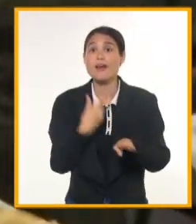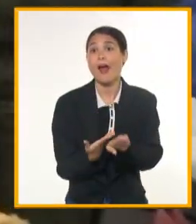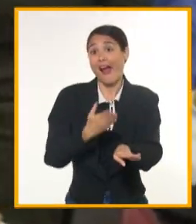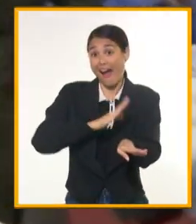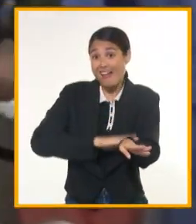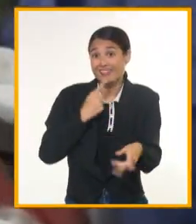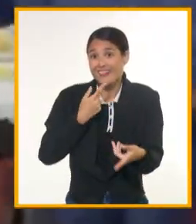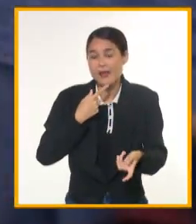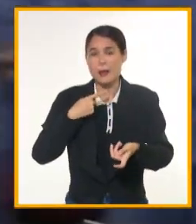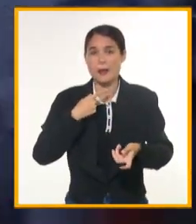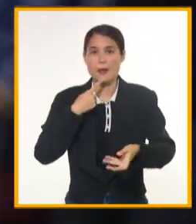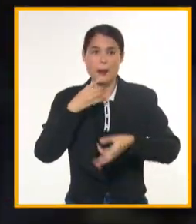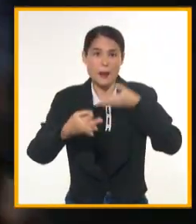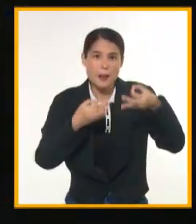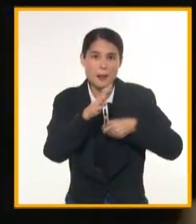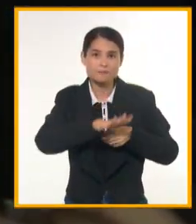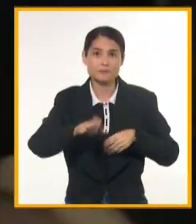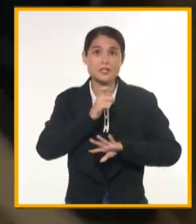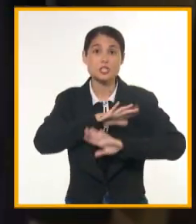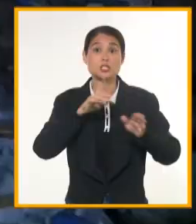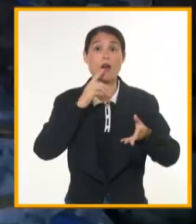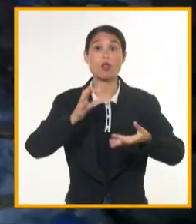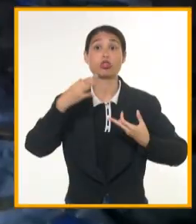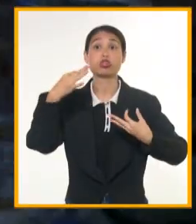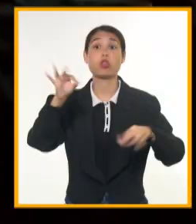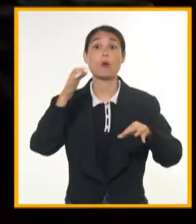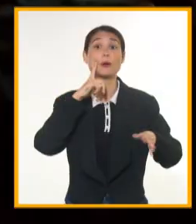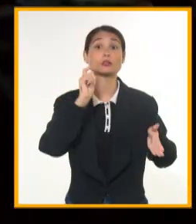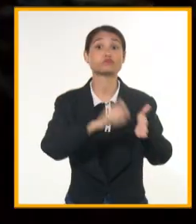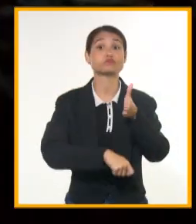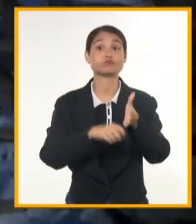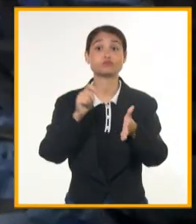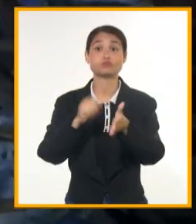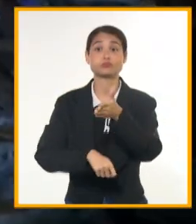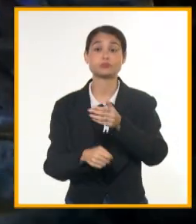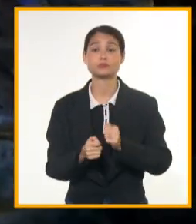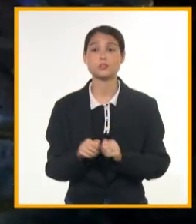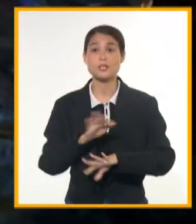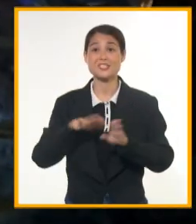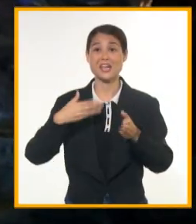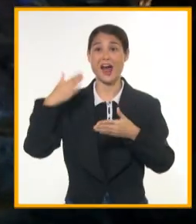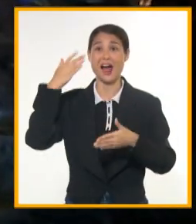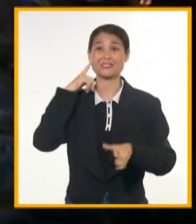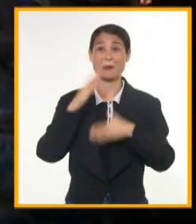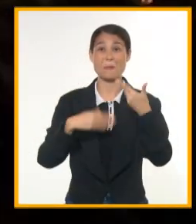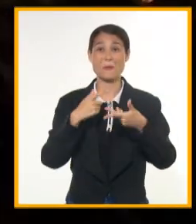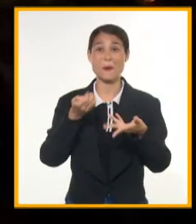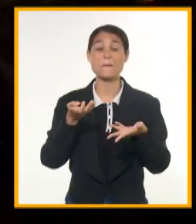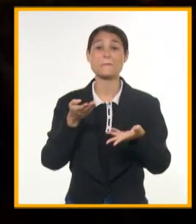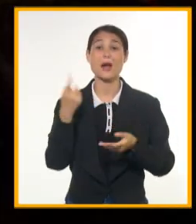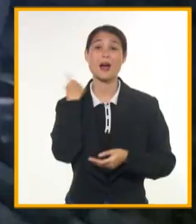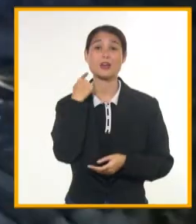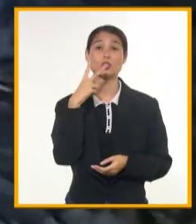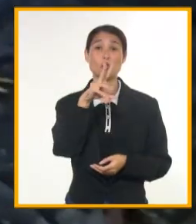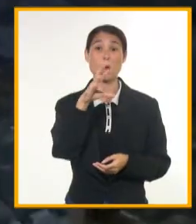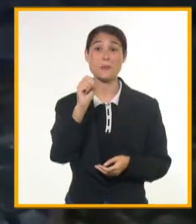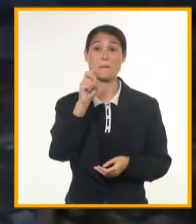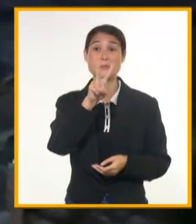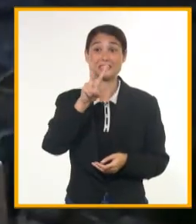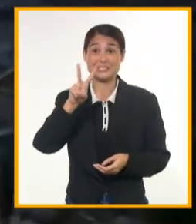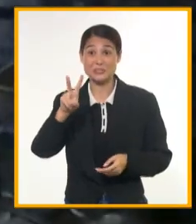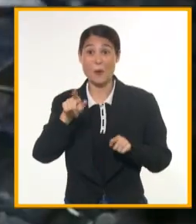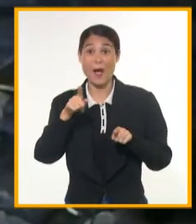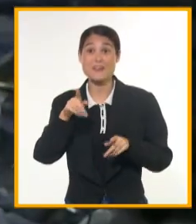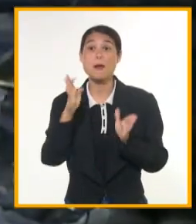firmar documentos que consideró legítimos. Desde el inicio de la ofensiva rusa en febrero de 2022, Putin justifica